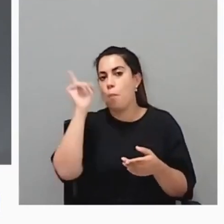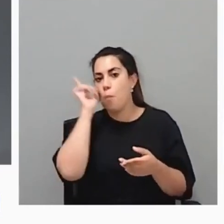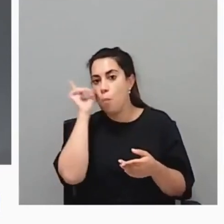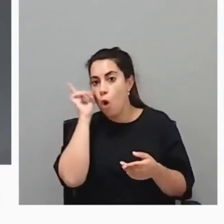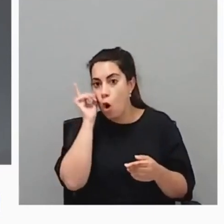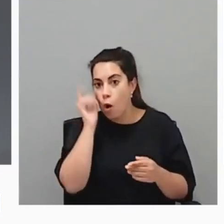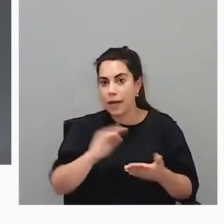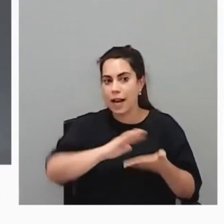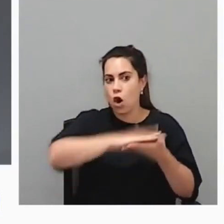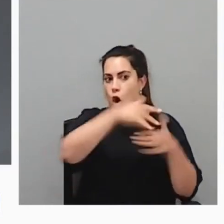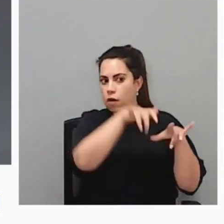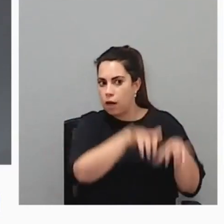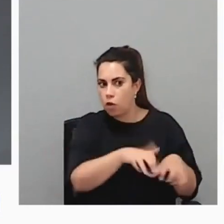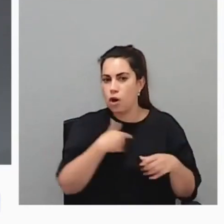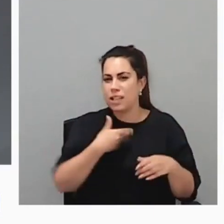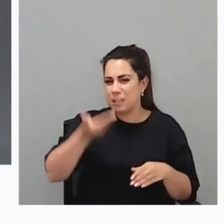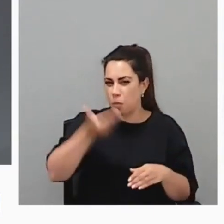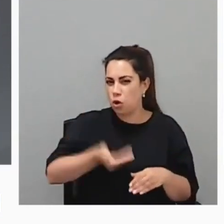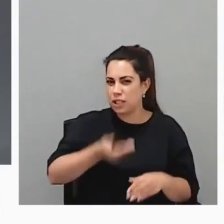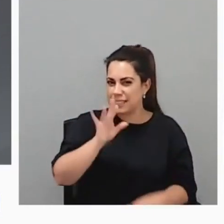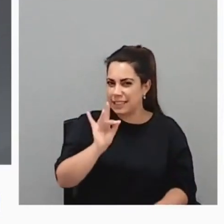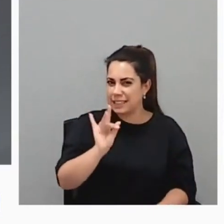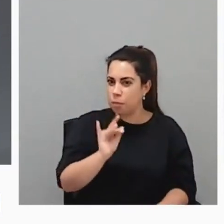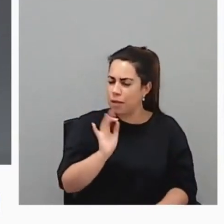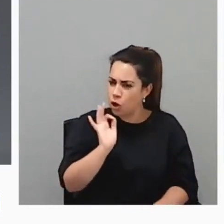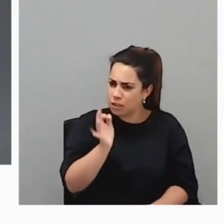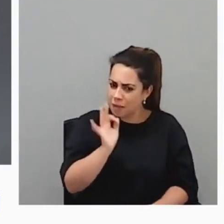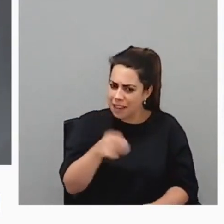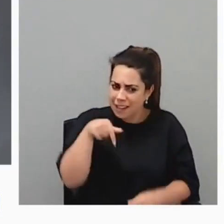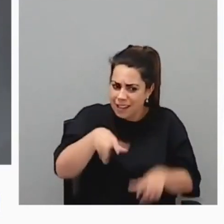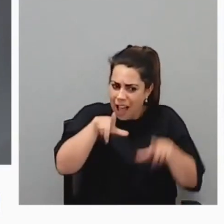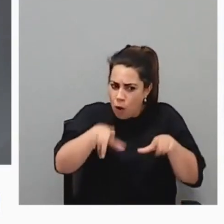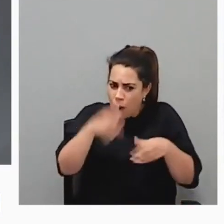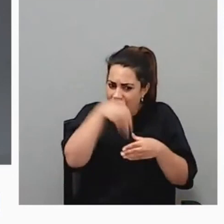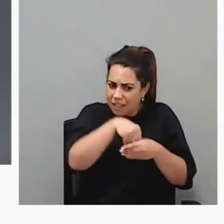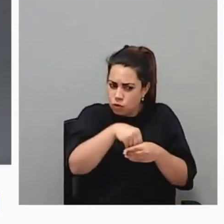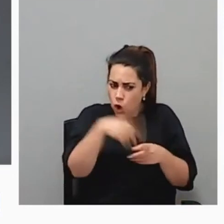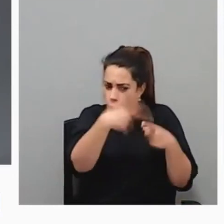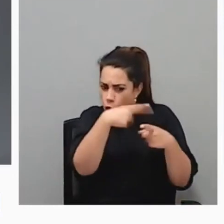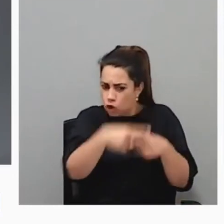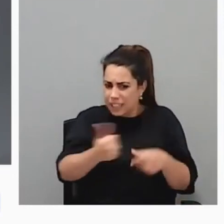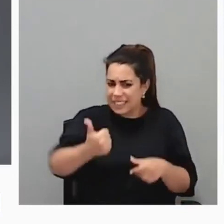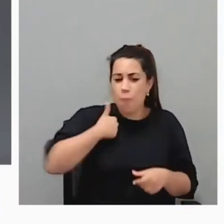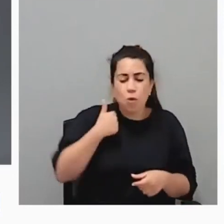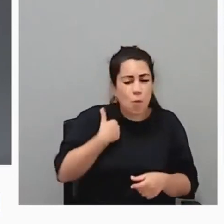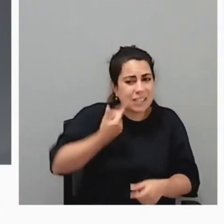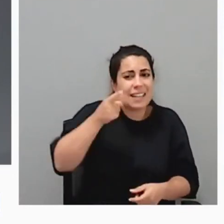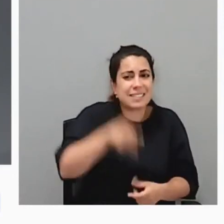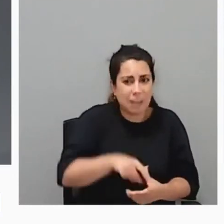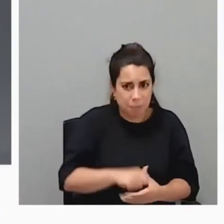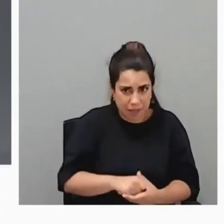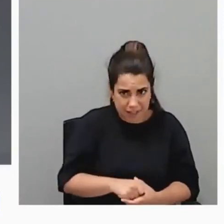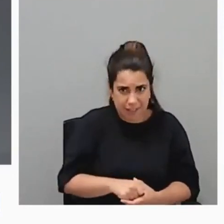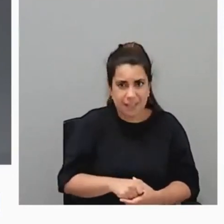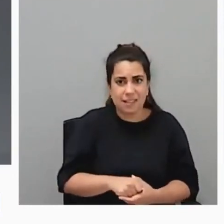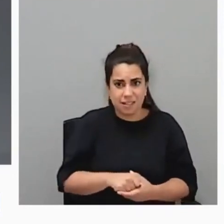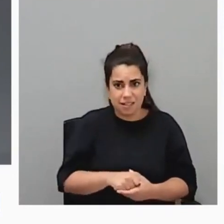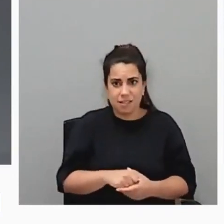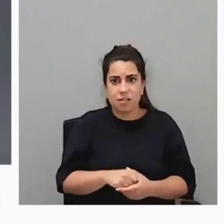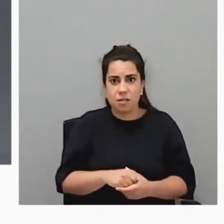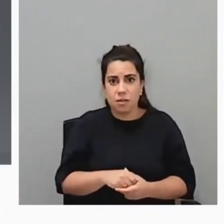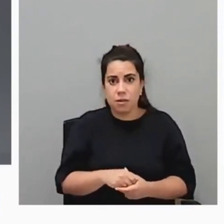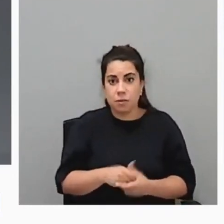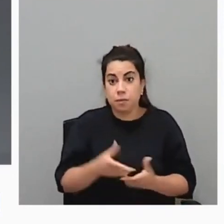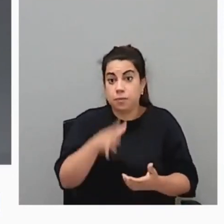el aprovechamiento de lo que ya existe en el aula, ¿no? No queríamos ser una carga con este tipo de tecnología para